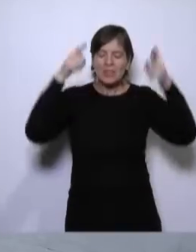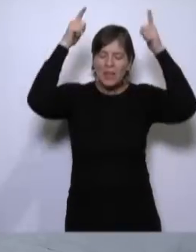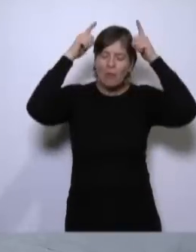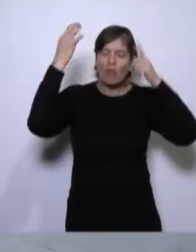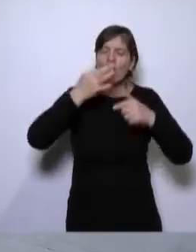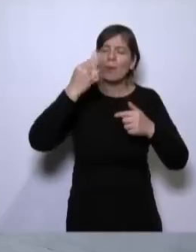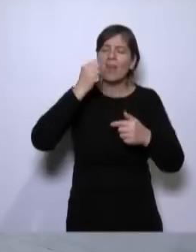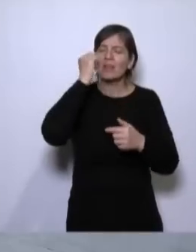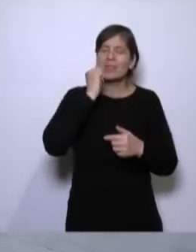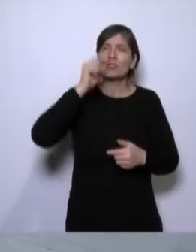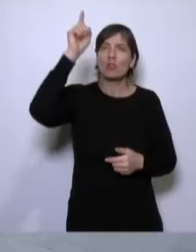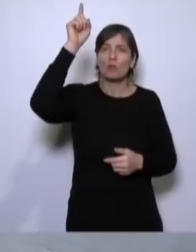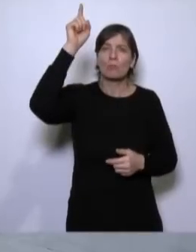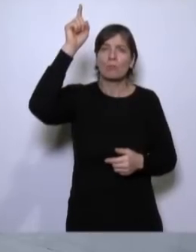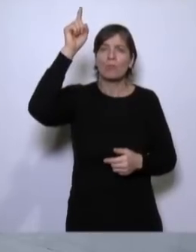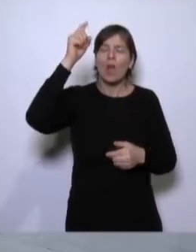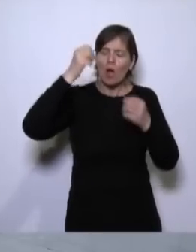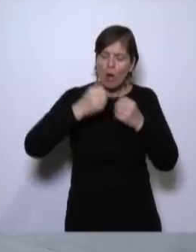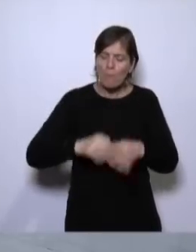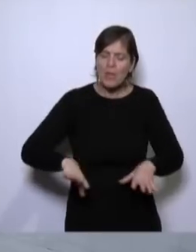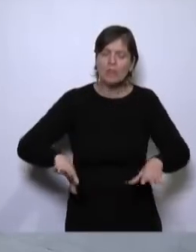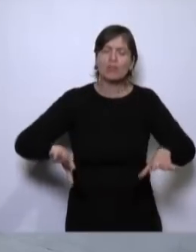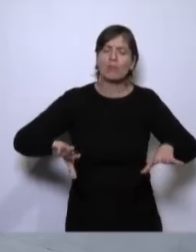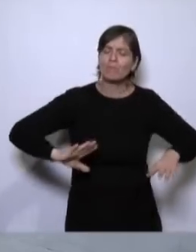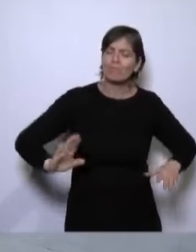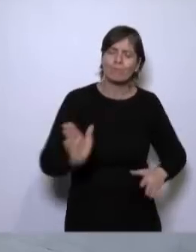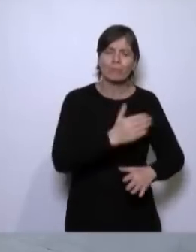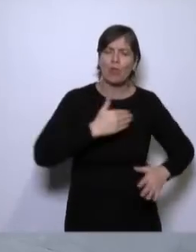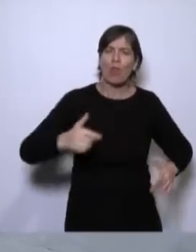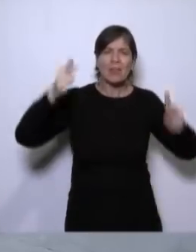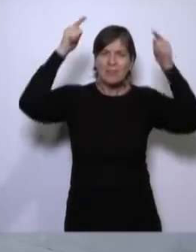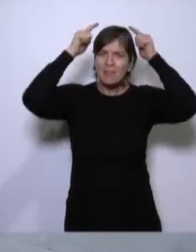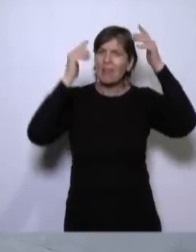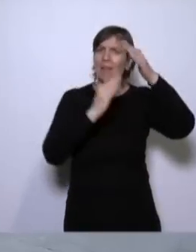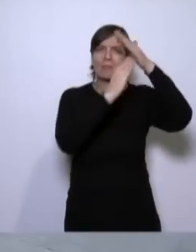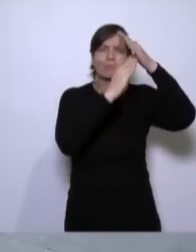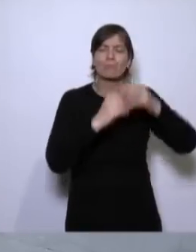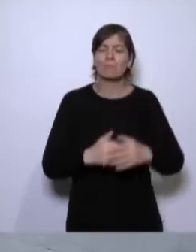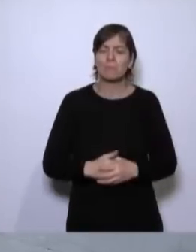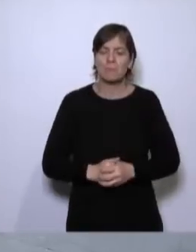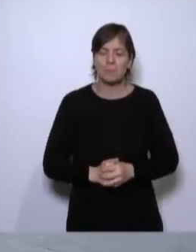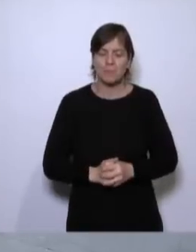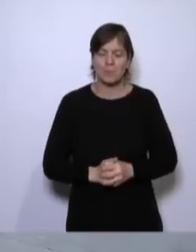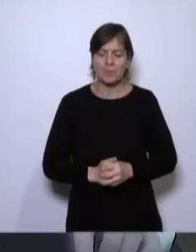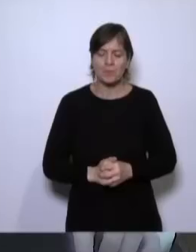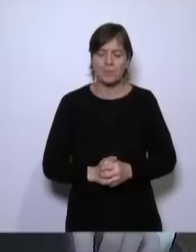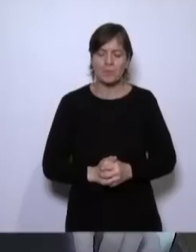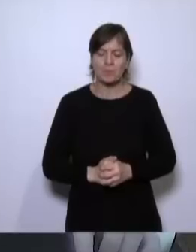Santo eres en verdad, Señor, y eres fuente de toda santidad.